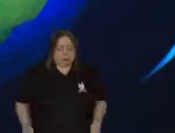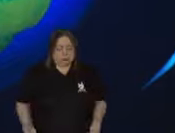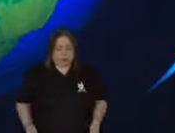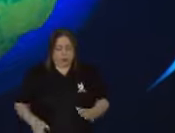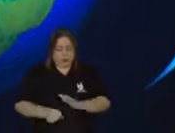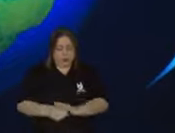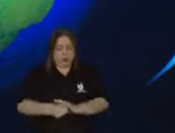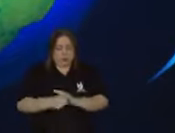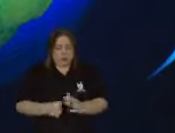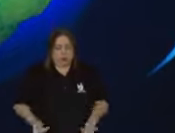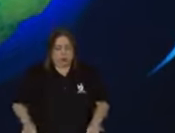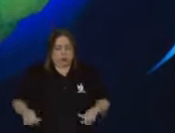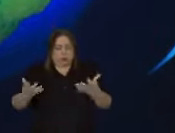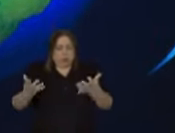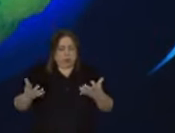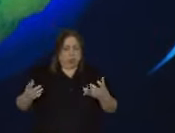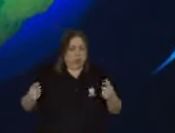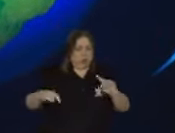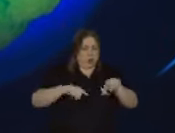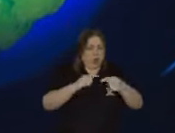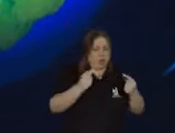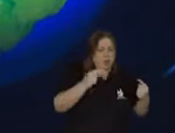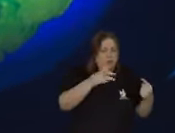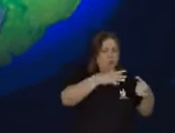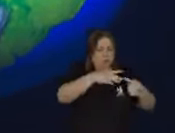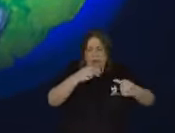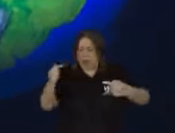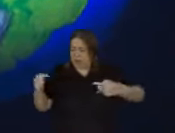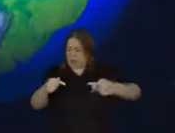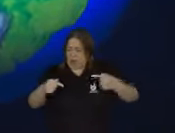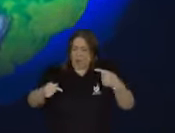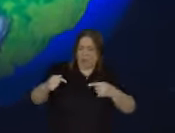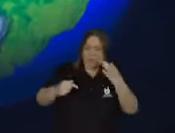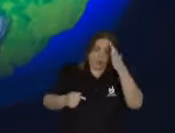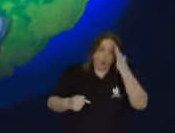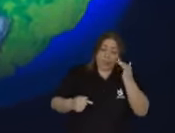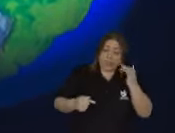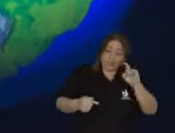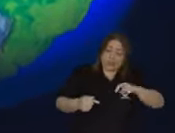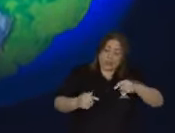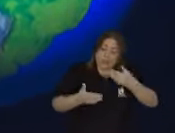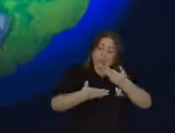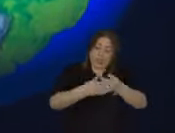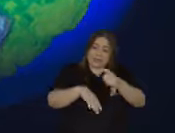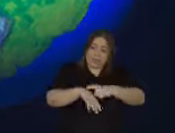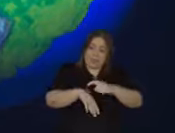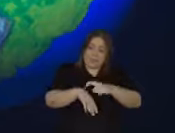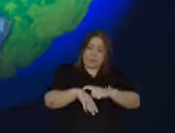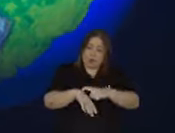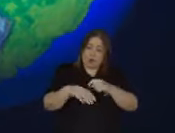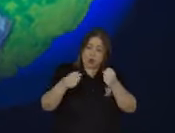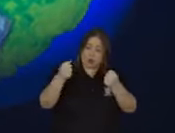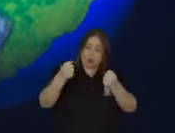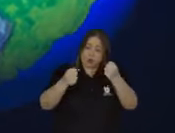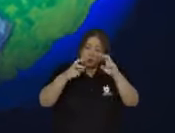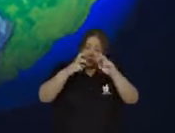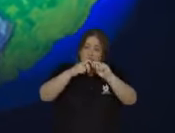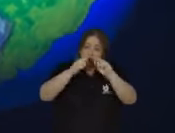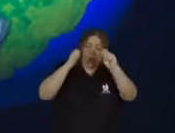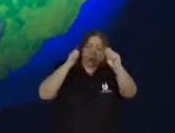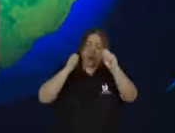subía la tensión, echándonos culpa a ver qué pasaba, porque había que llegar a tiempo a la parada del autobús, porque si no íbamos a llegar tarde a la casa de